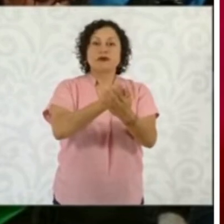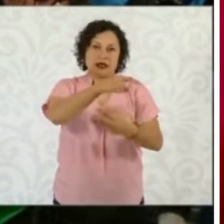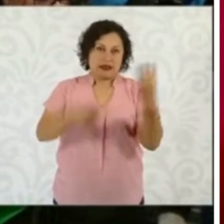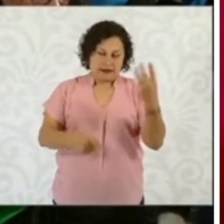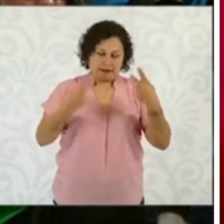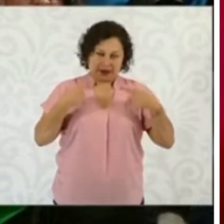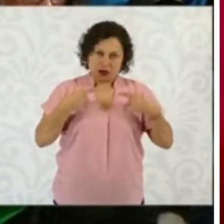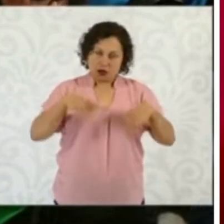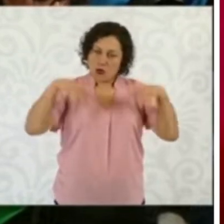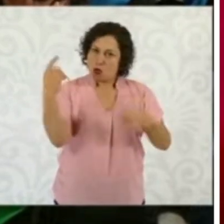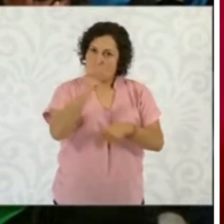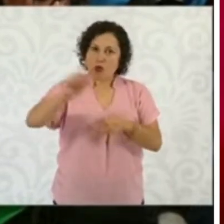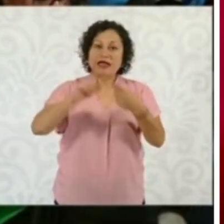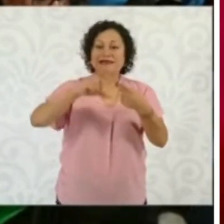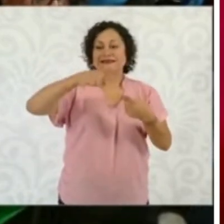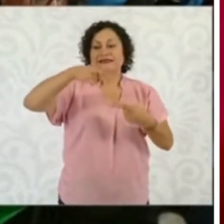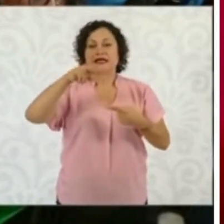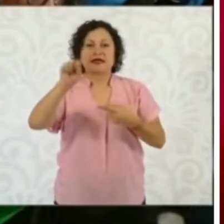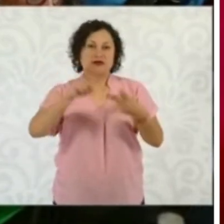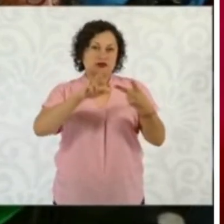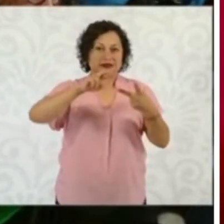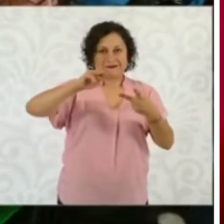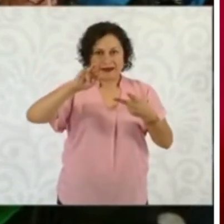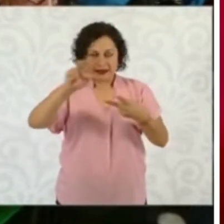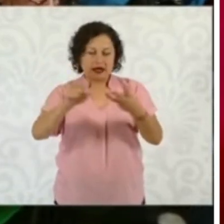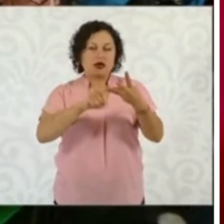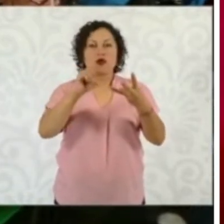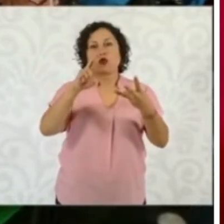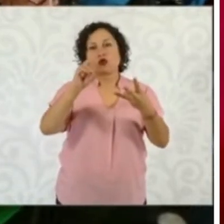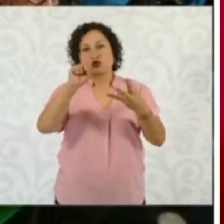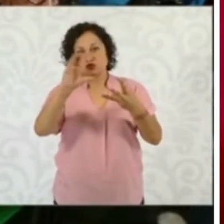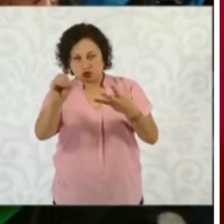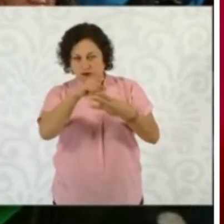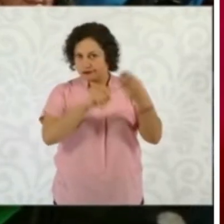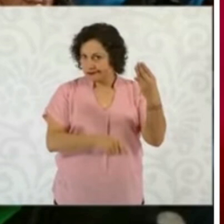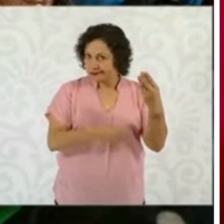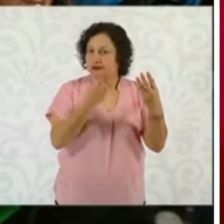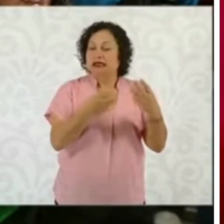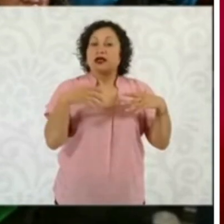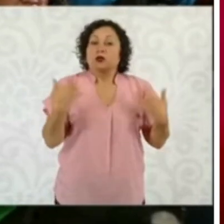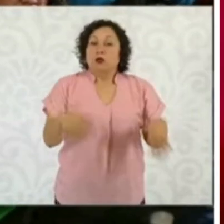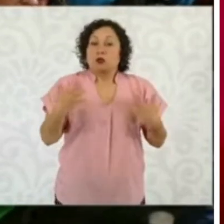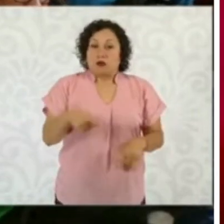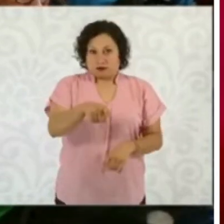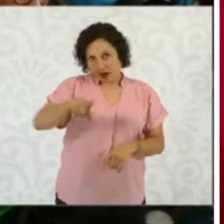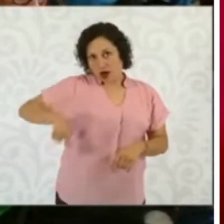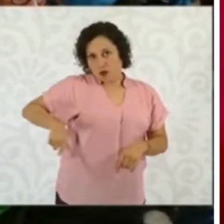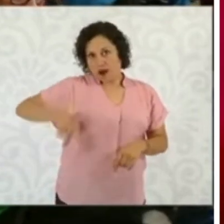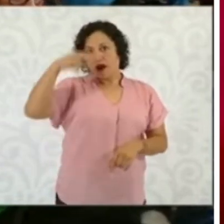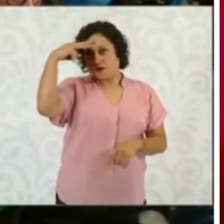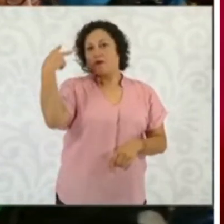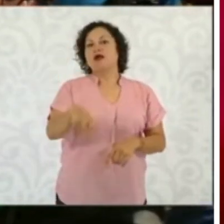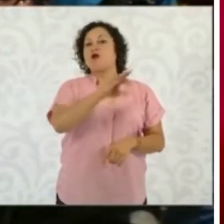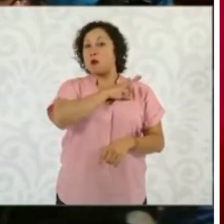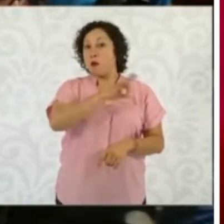Siqueiros, Orozco y Rivera, son parte del patrimonio nacional. Entonces, el Estado mexicano tendría hoy la posibilidad de reafirmar